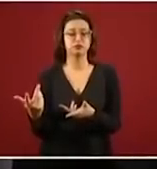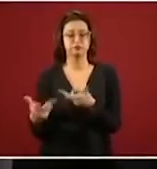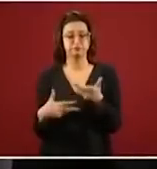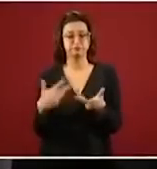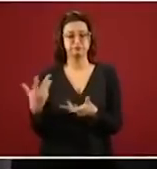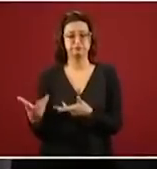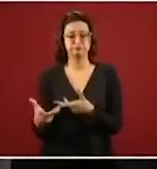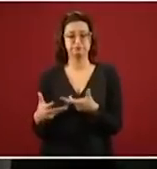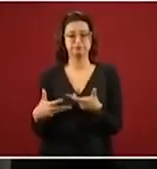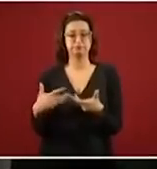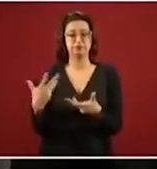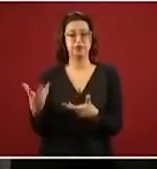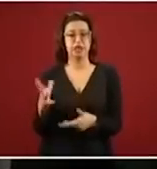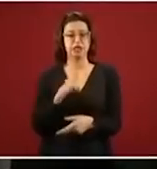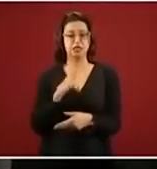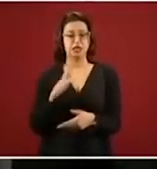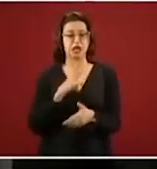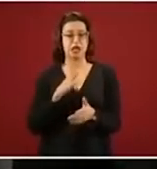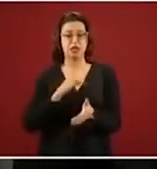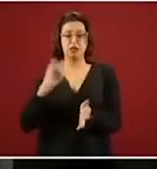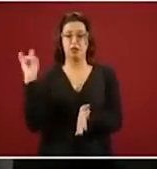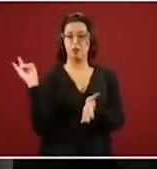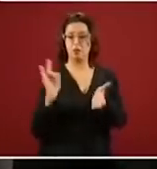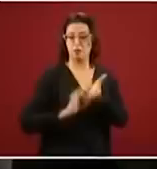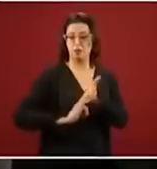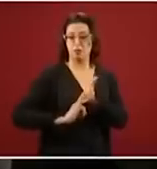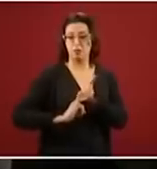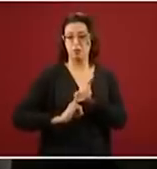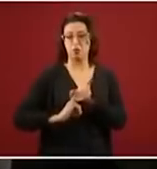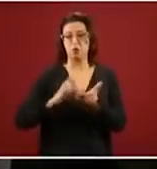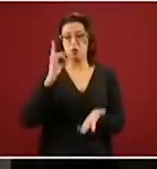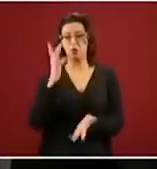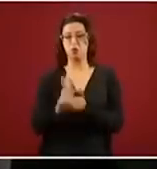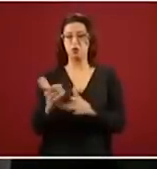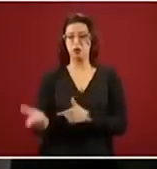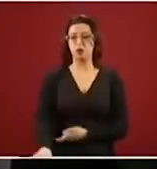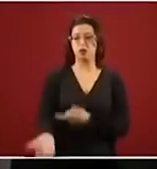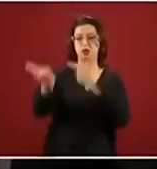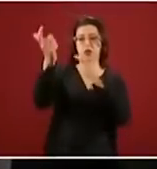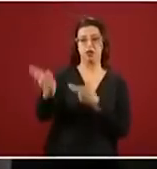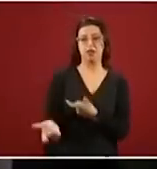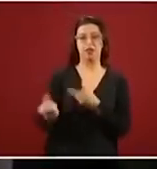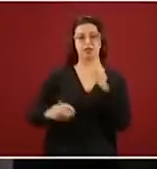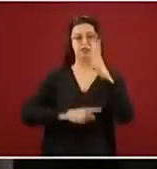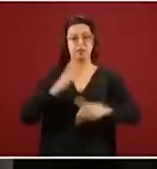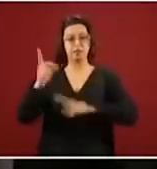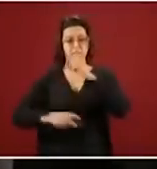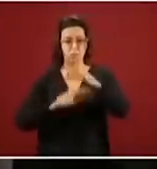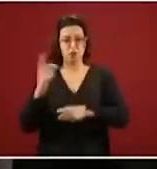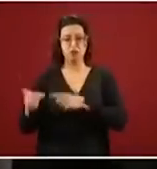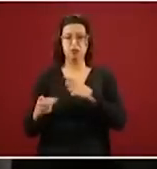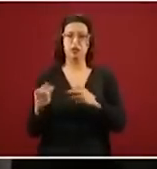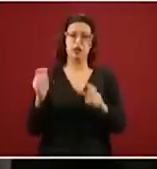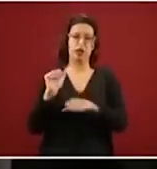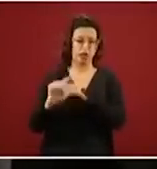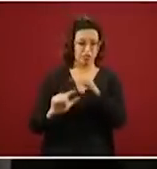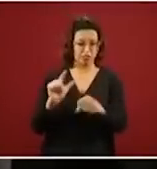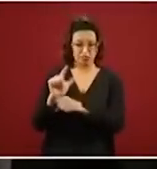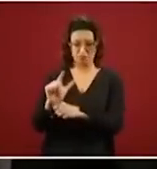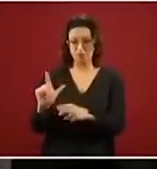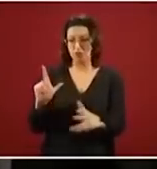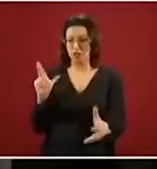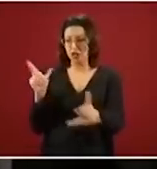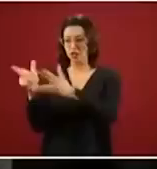esta etiqueta de que son armas para tiro deportivo o para cacería pero cuando uno se inscribe cuando uno